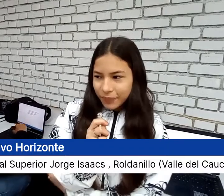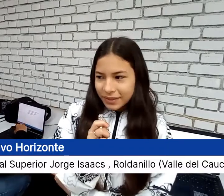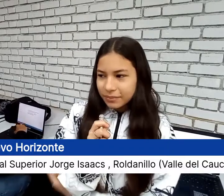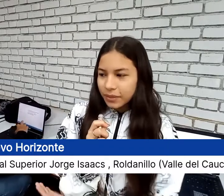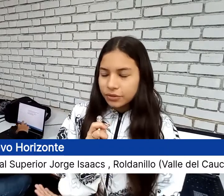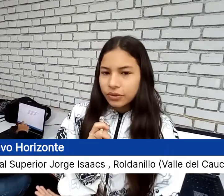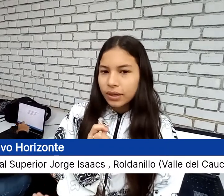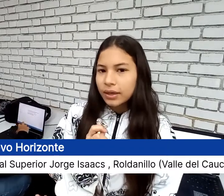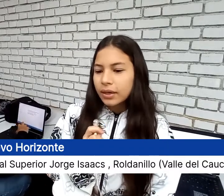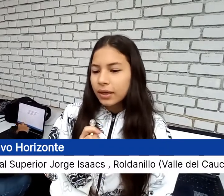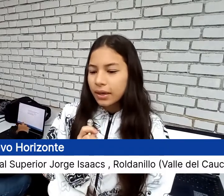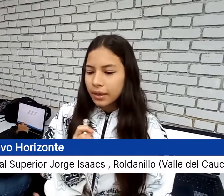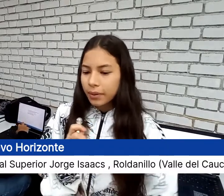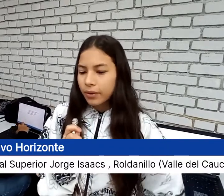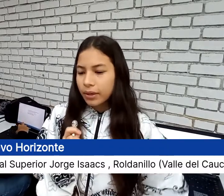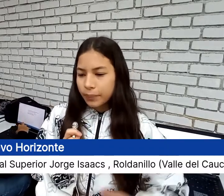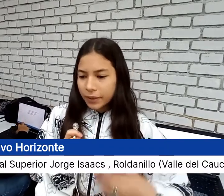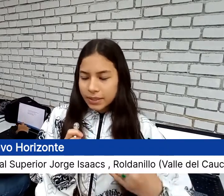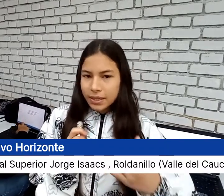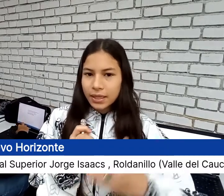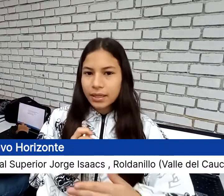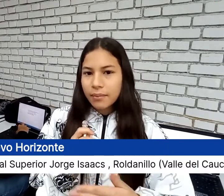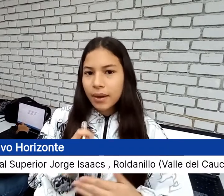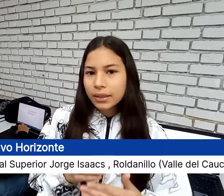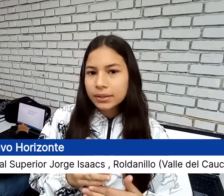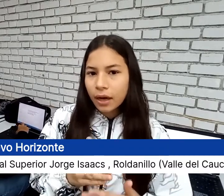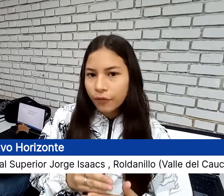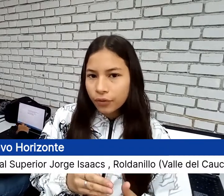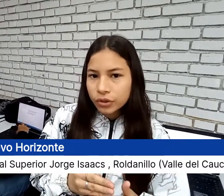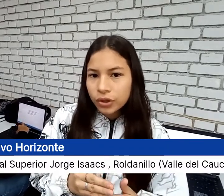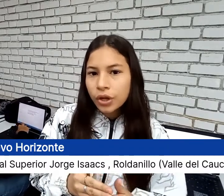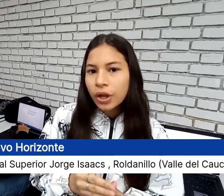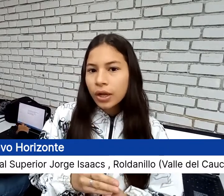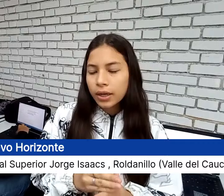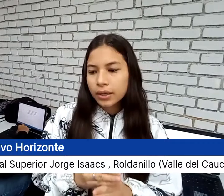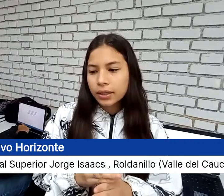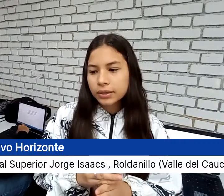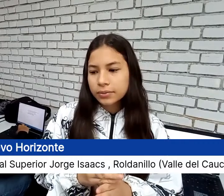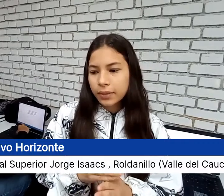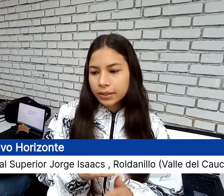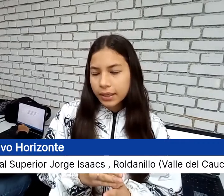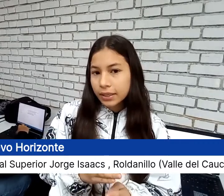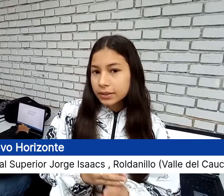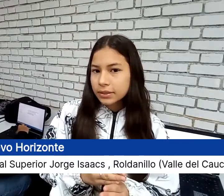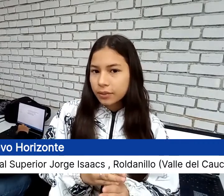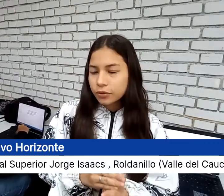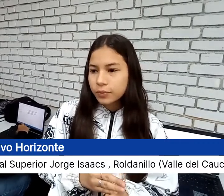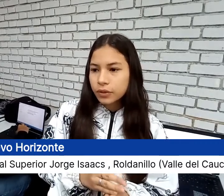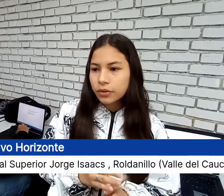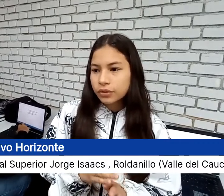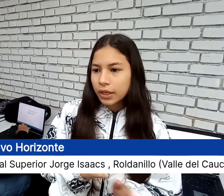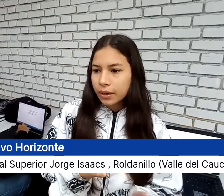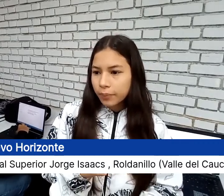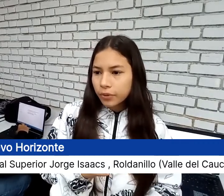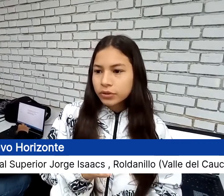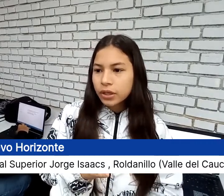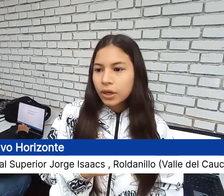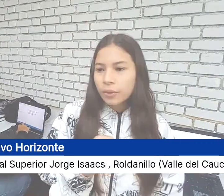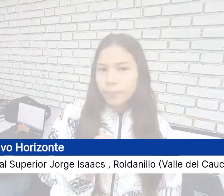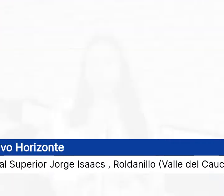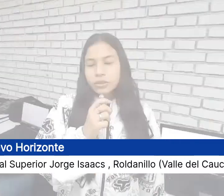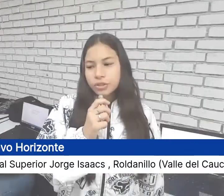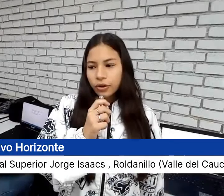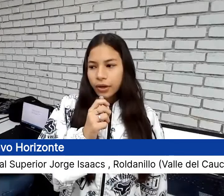con pues me ayuda a que Manuel pues entienda más a fondo las materias que estamos viendo y los